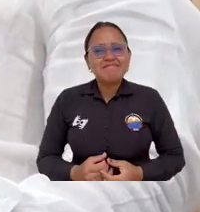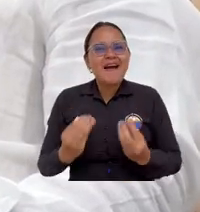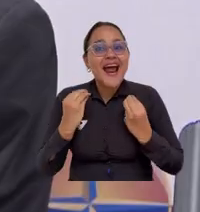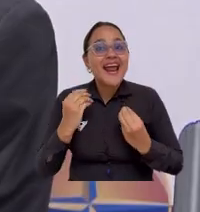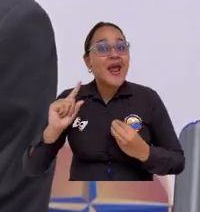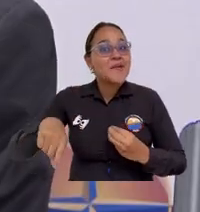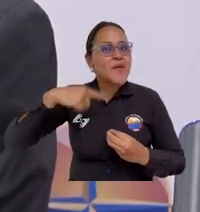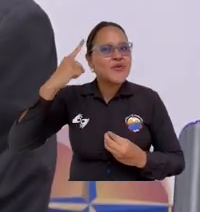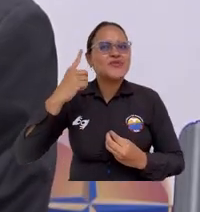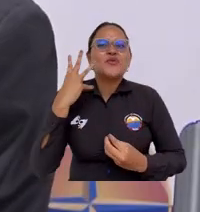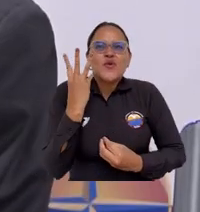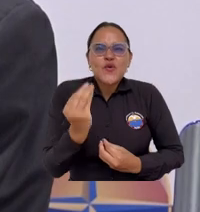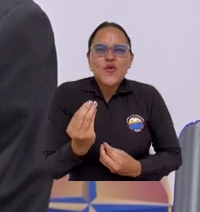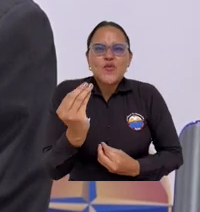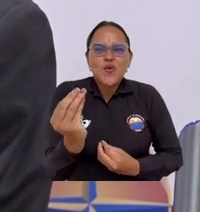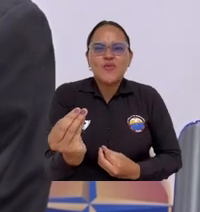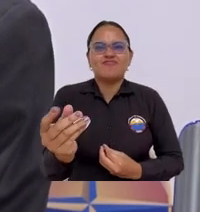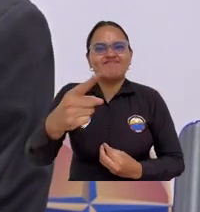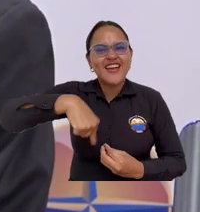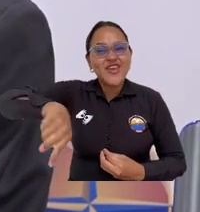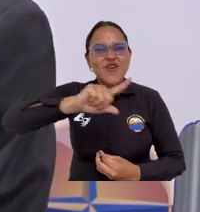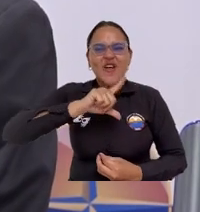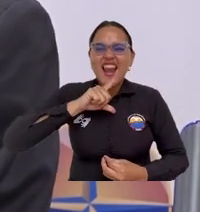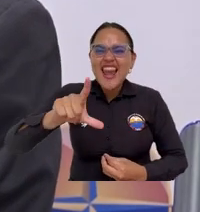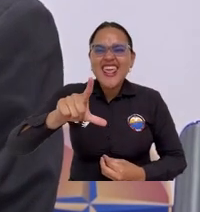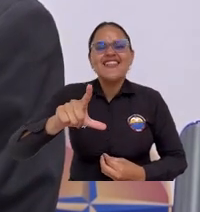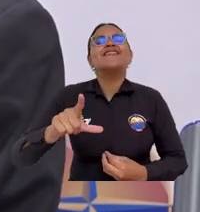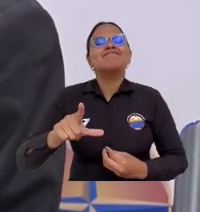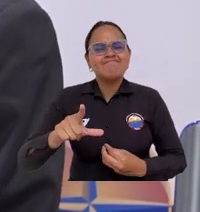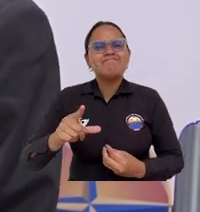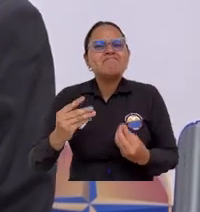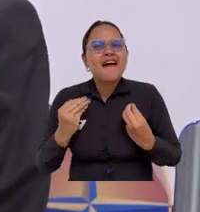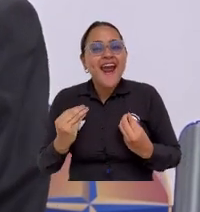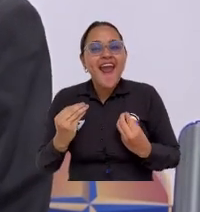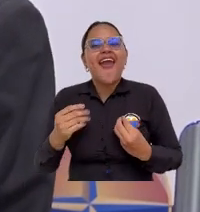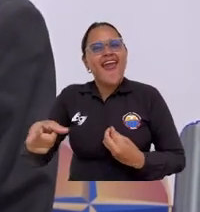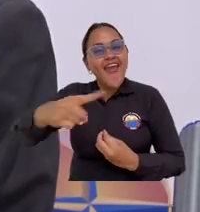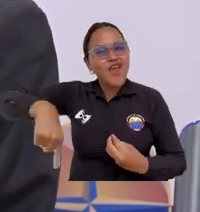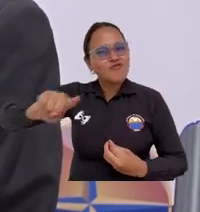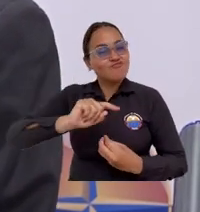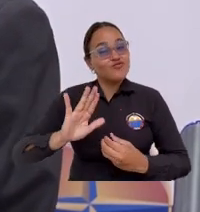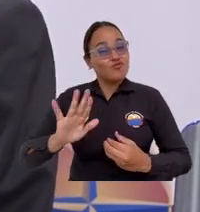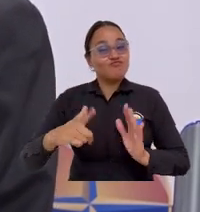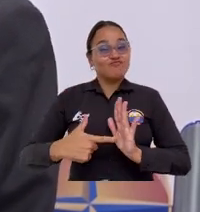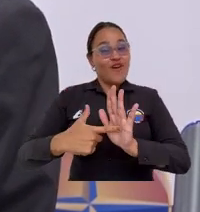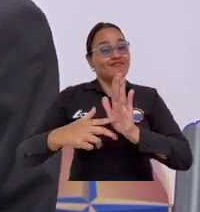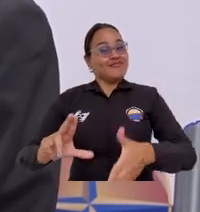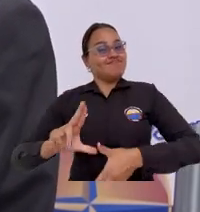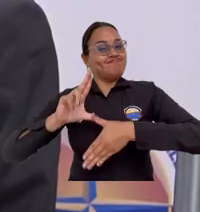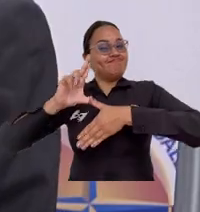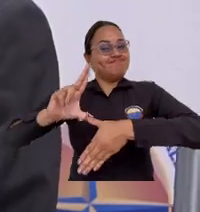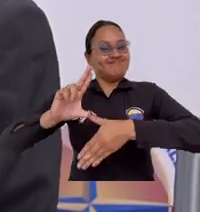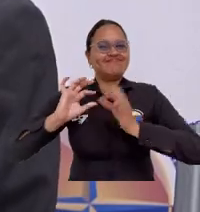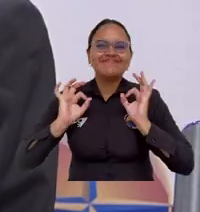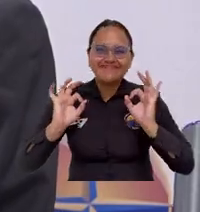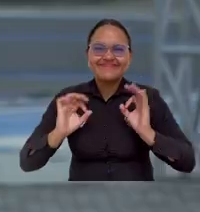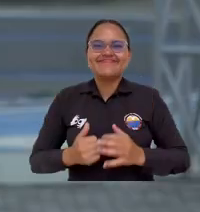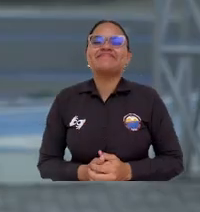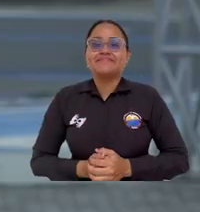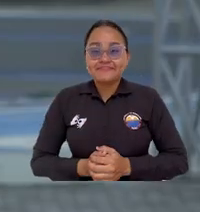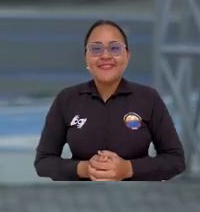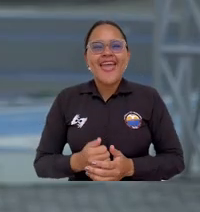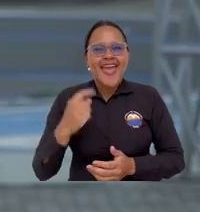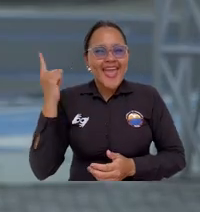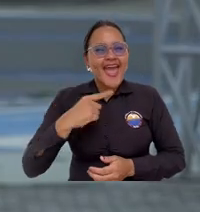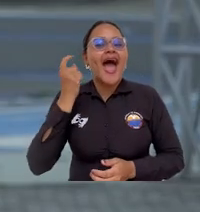logros, creando la próxima generación de líderes globales que nacen en Latinoamérica. Y